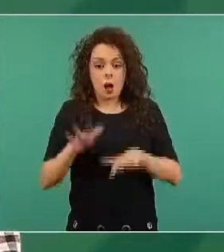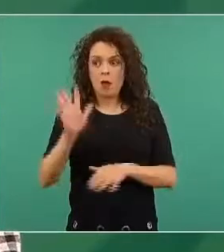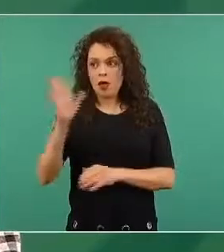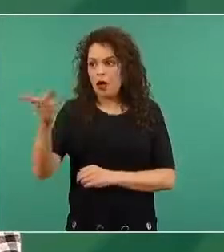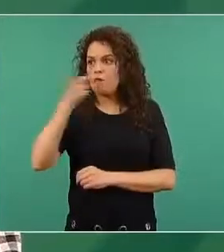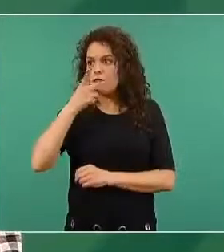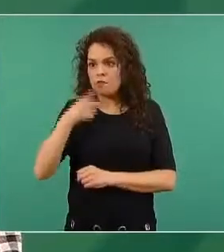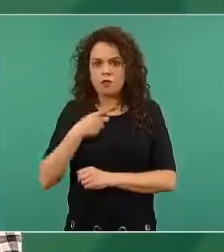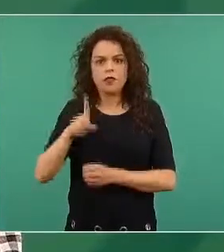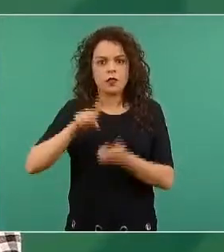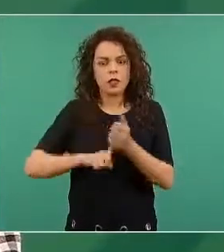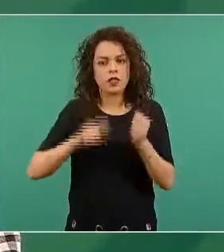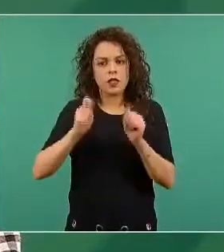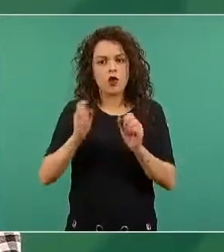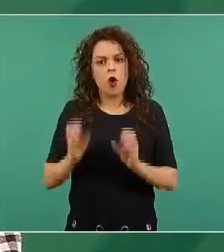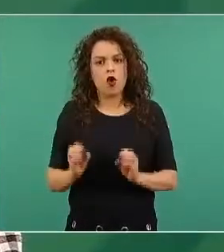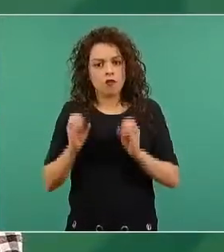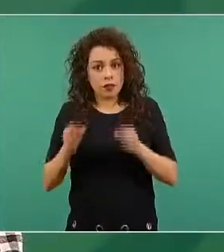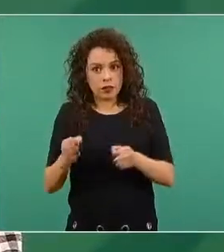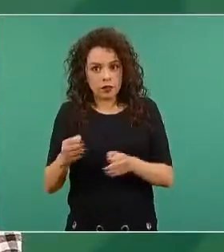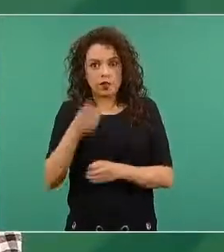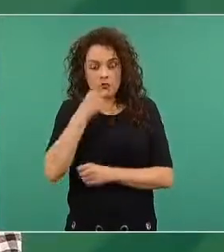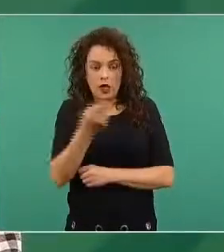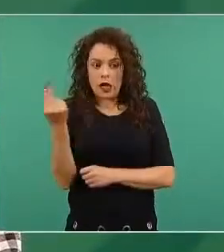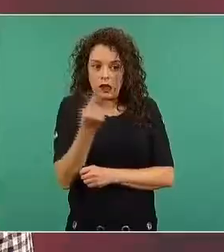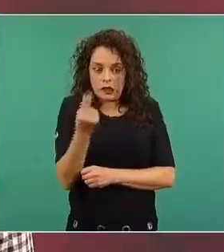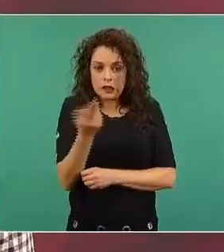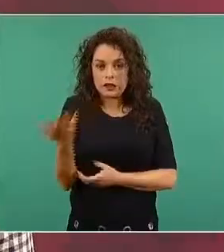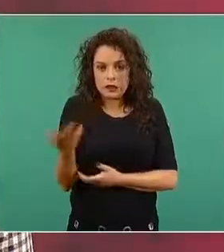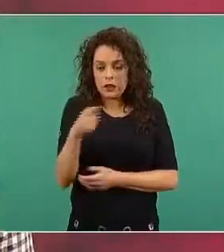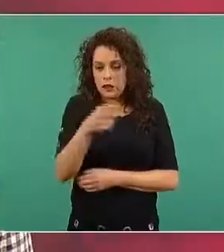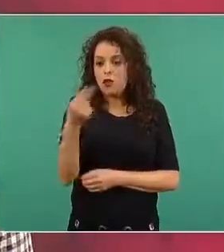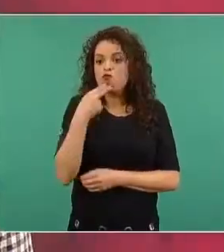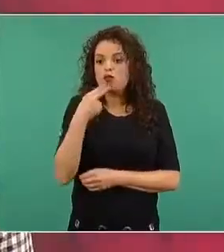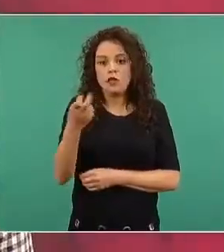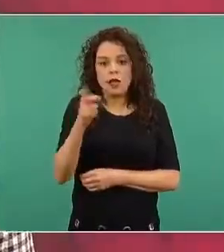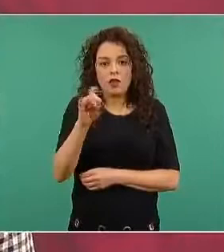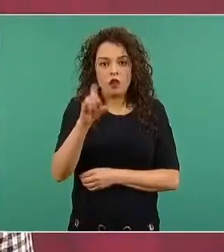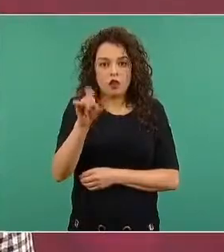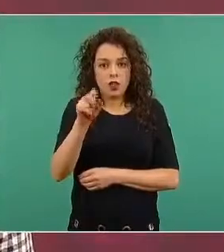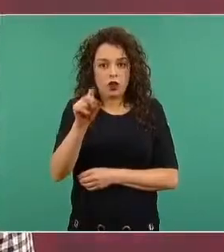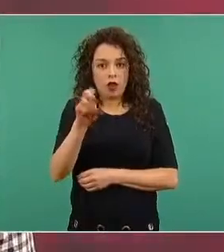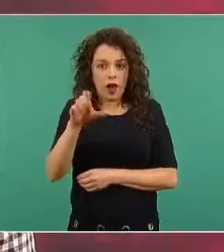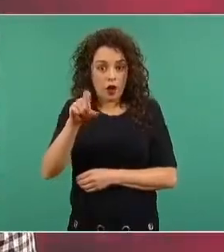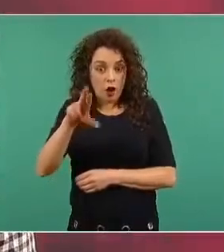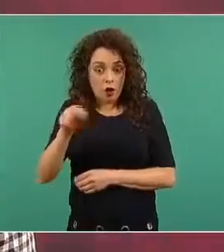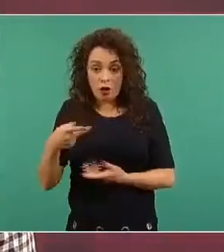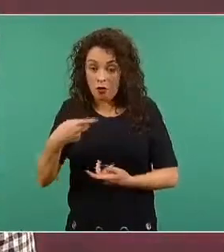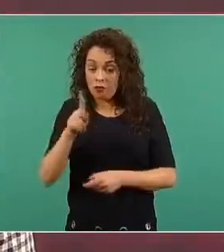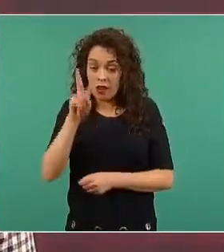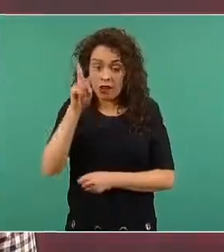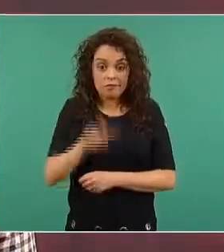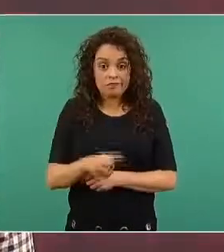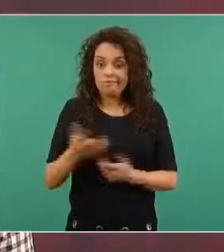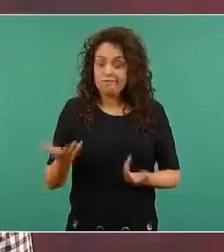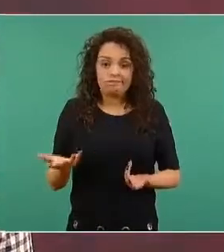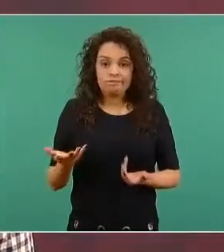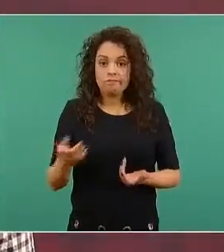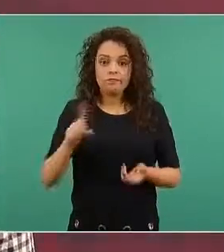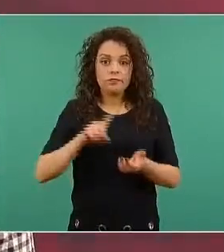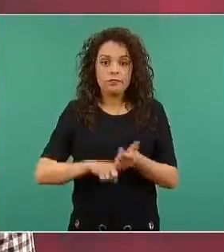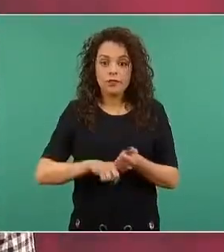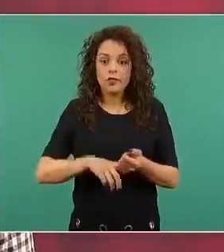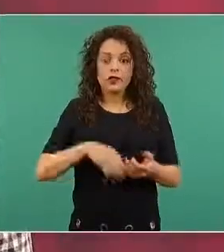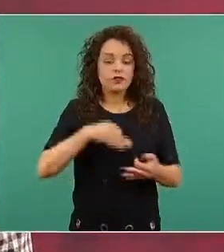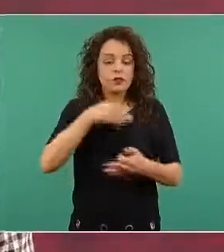a la oficina, esta idea del dióxido de cloro. La postura que tenemos no es una postura personal, es una postura institucional, es